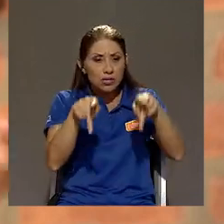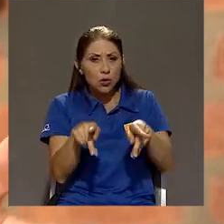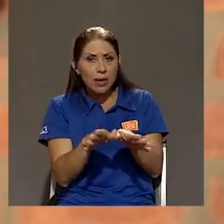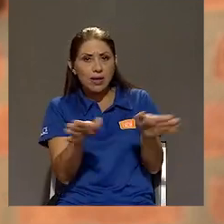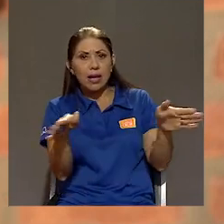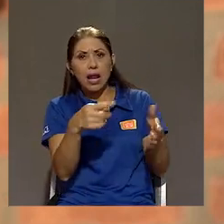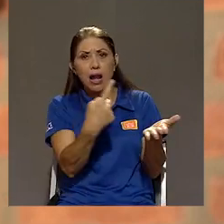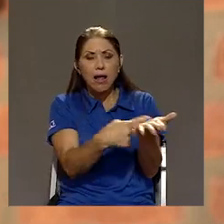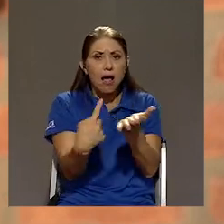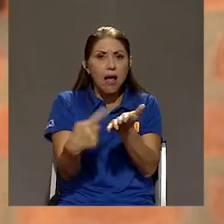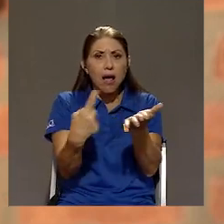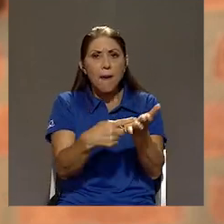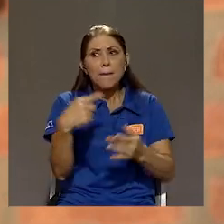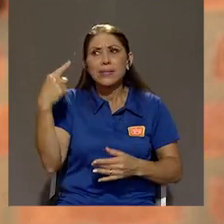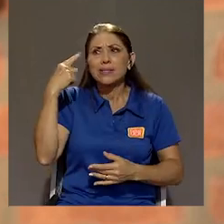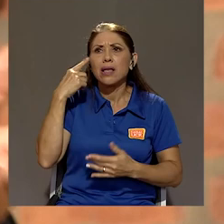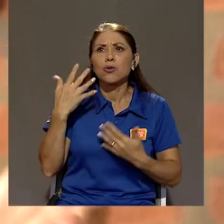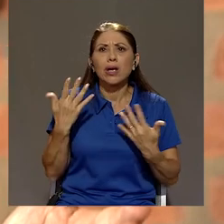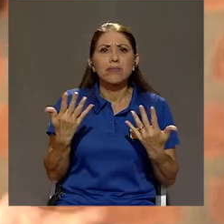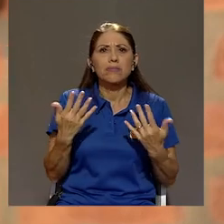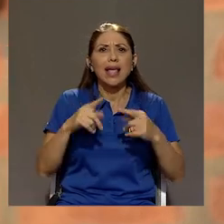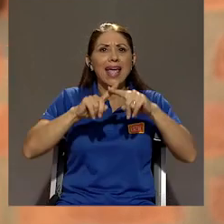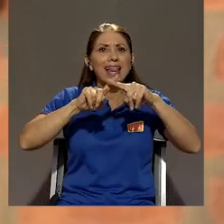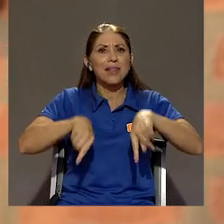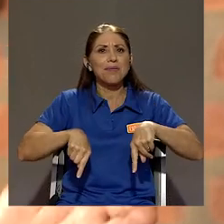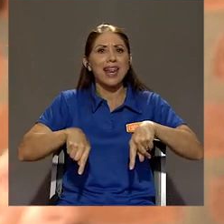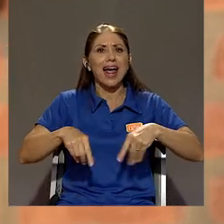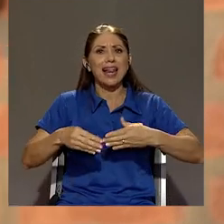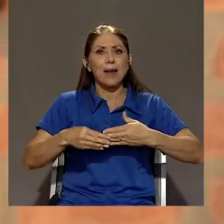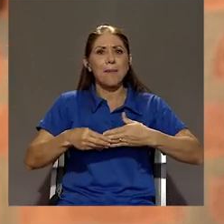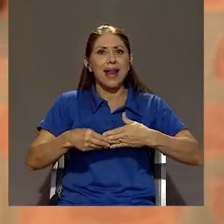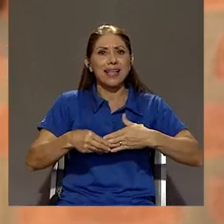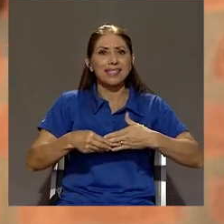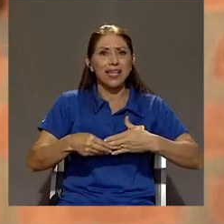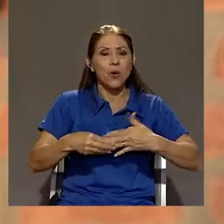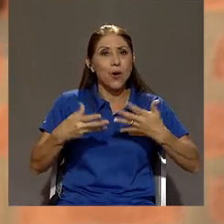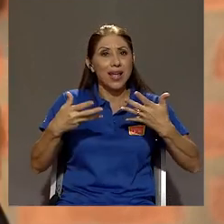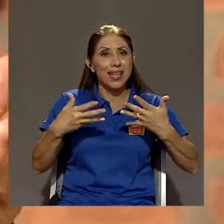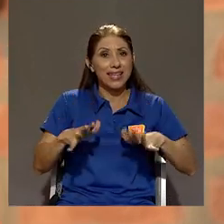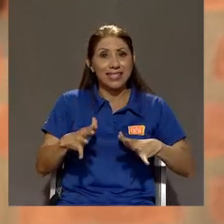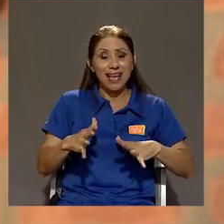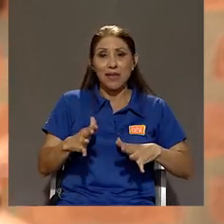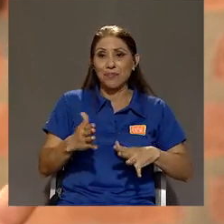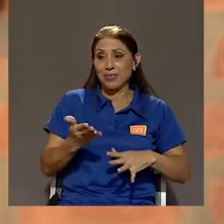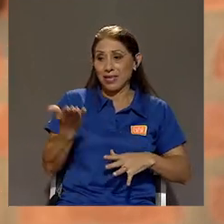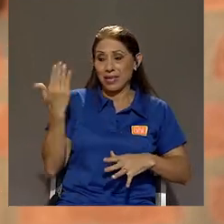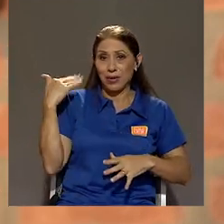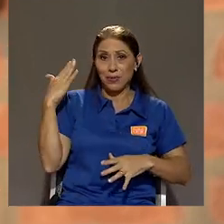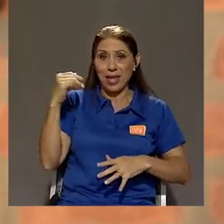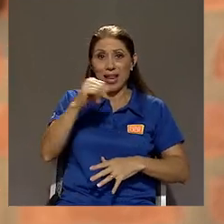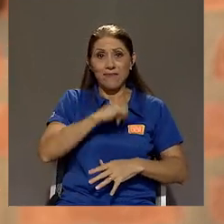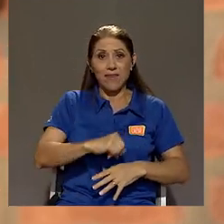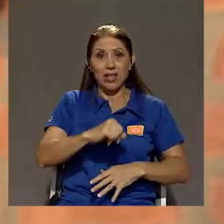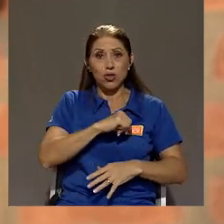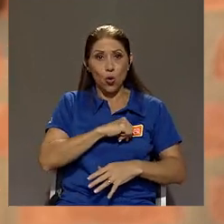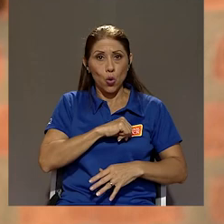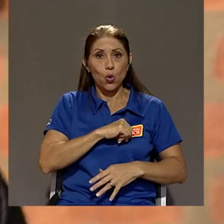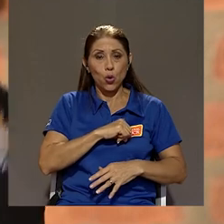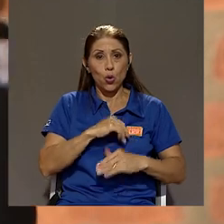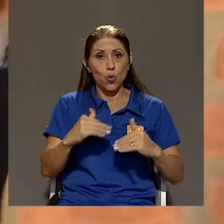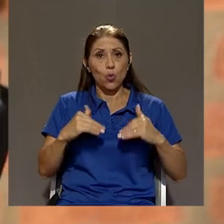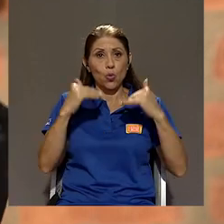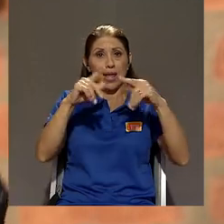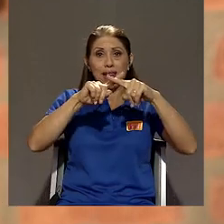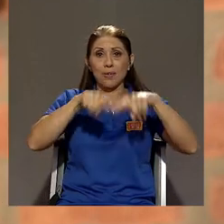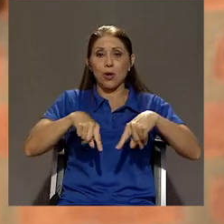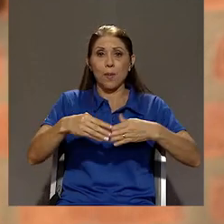sobre cosas como eliminar el plástico, que el rector acaba de eliminarlo, el plástico de un solo uso, que acaba de eliminarlo de la